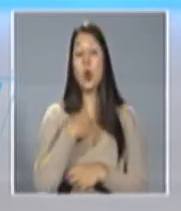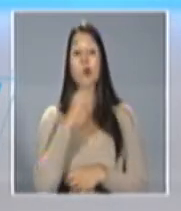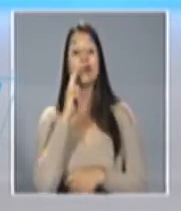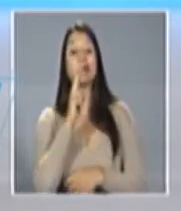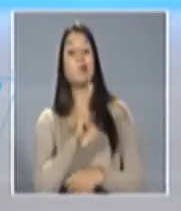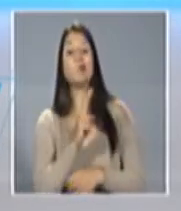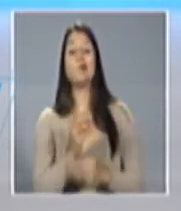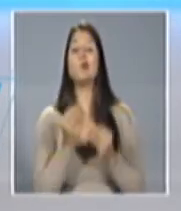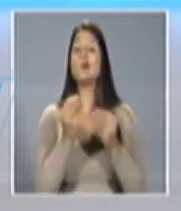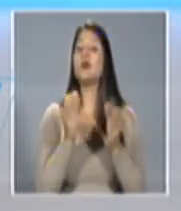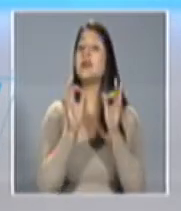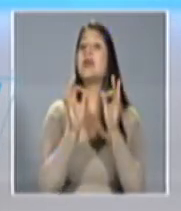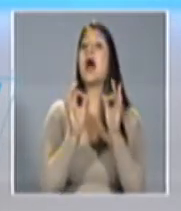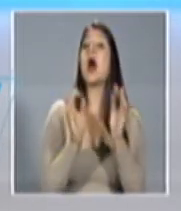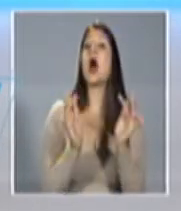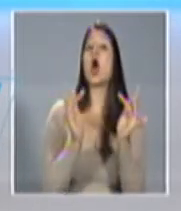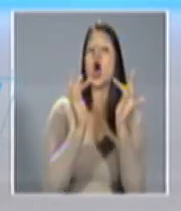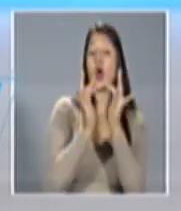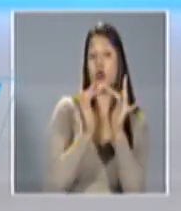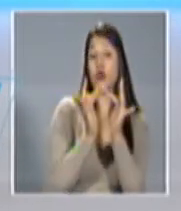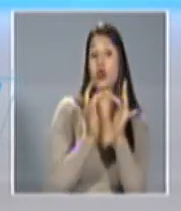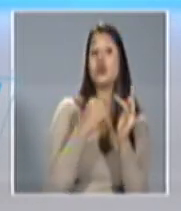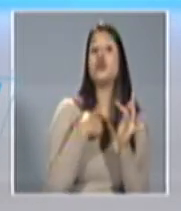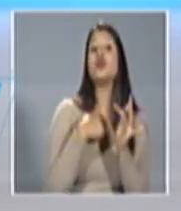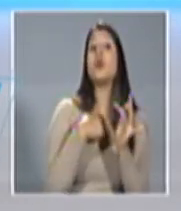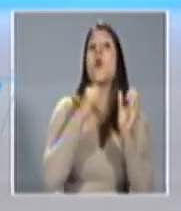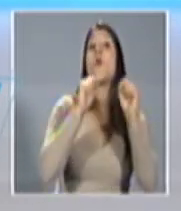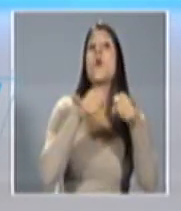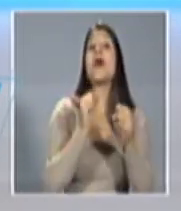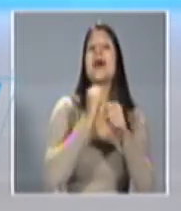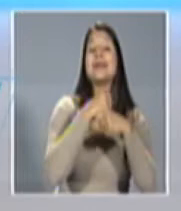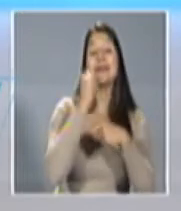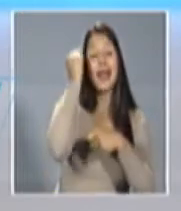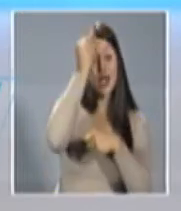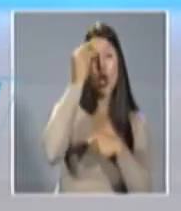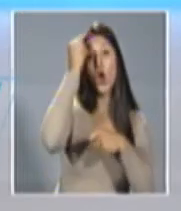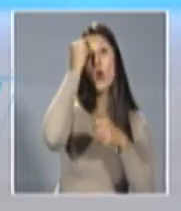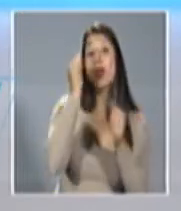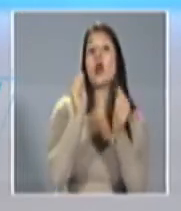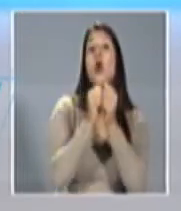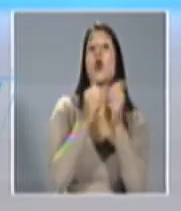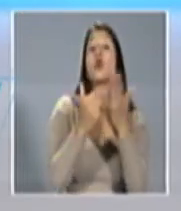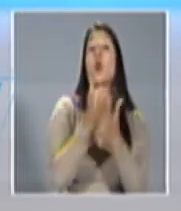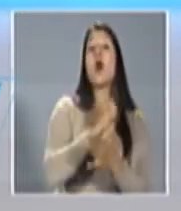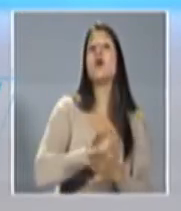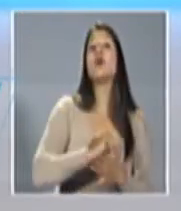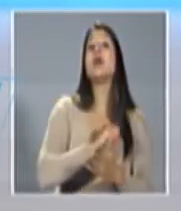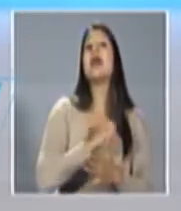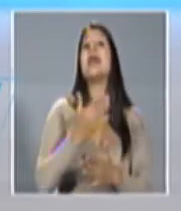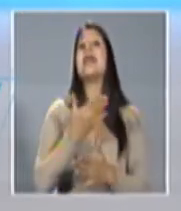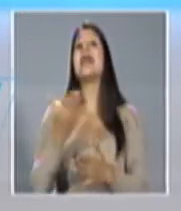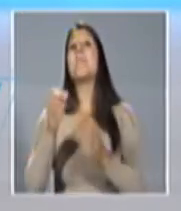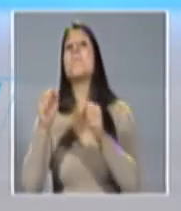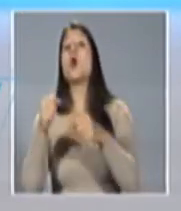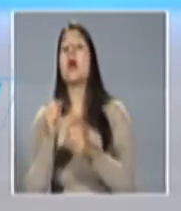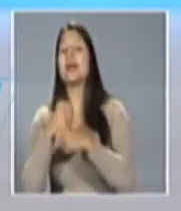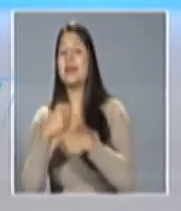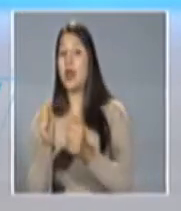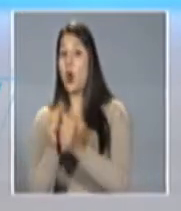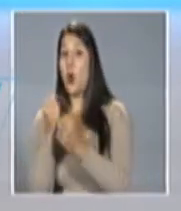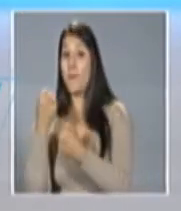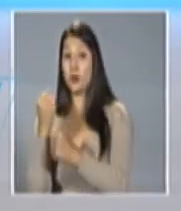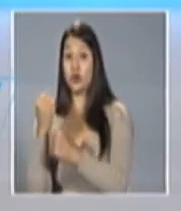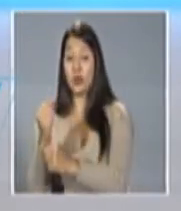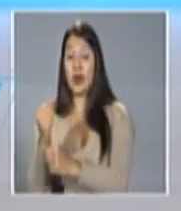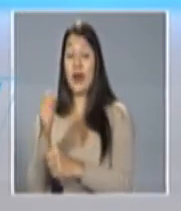una importante conexión entre lo que puede hacer el gobierno central con las nuevas autoridades y lo que puede hacer con las municipalidades. Es decir, el